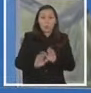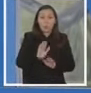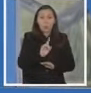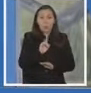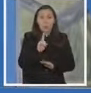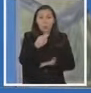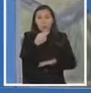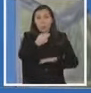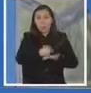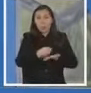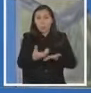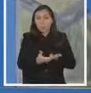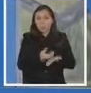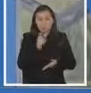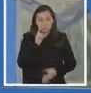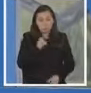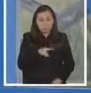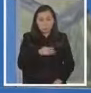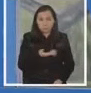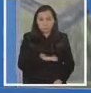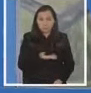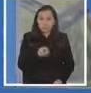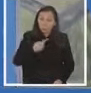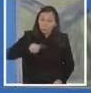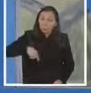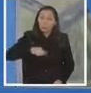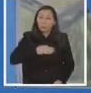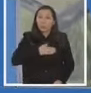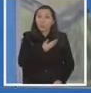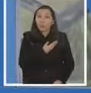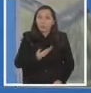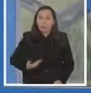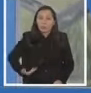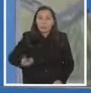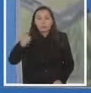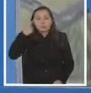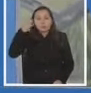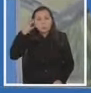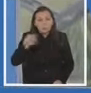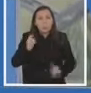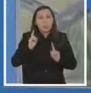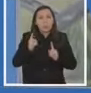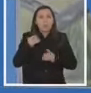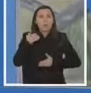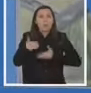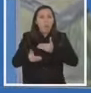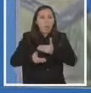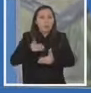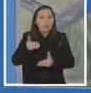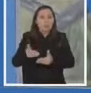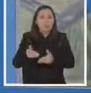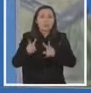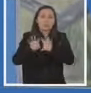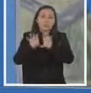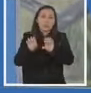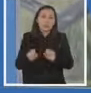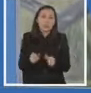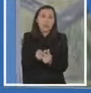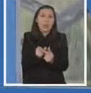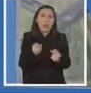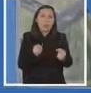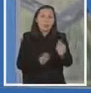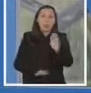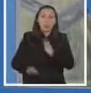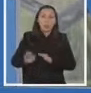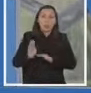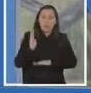no es remunerado. Nosotros además como gobierno tenemos la convicción de que tenemos que avanzar hacia un sistema nacional de cuidados,